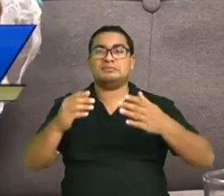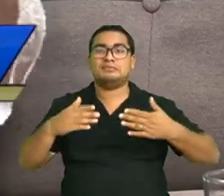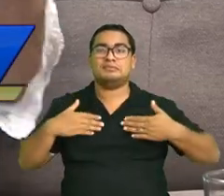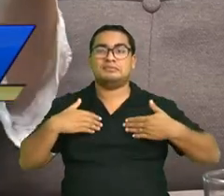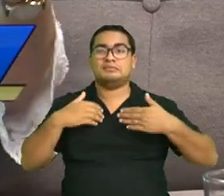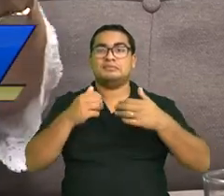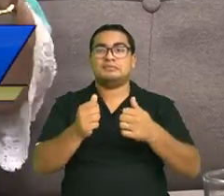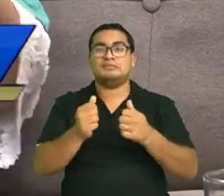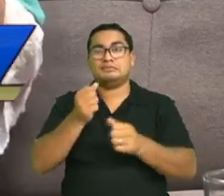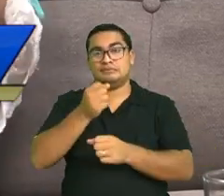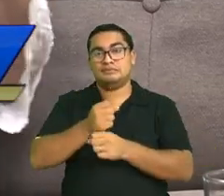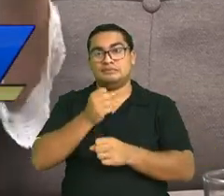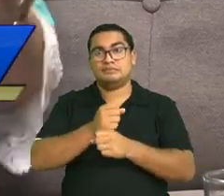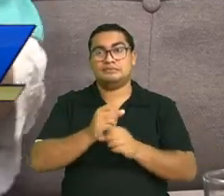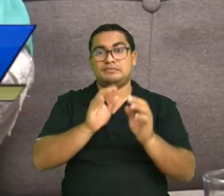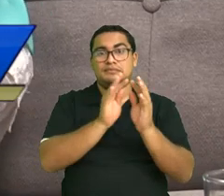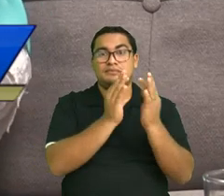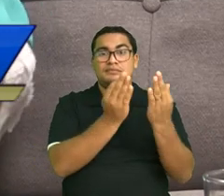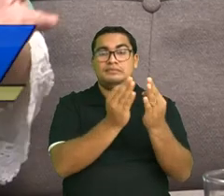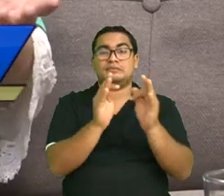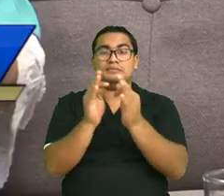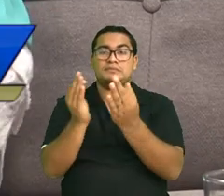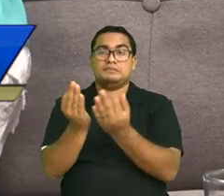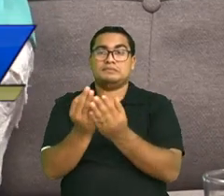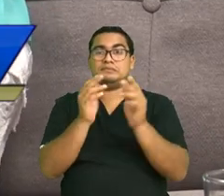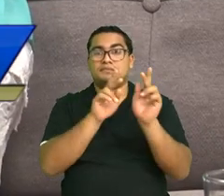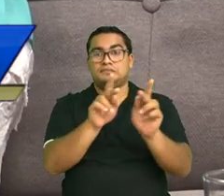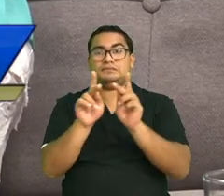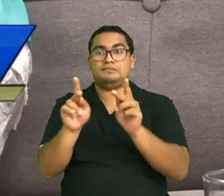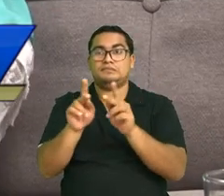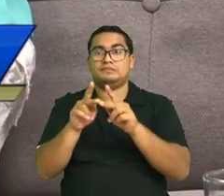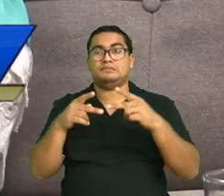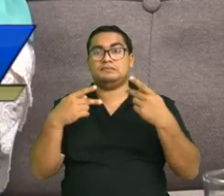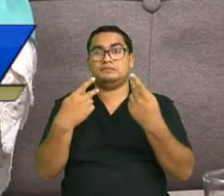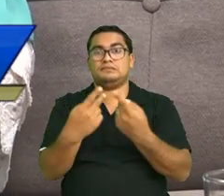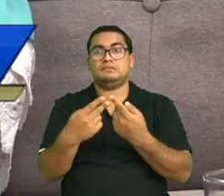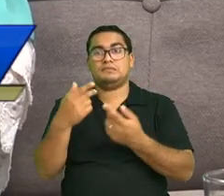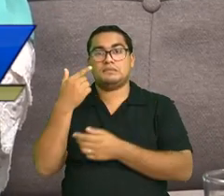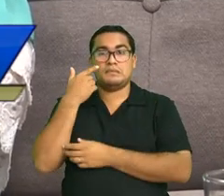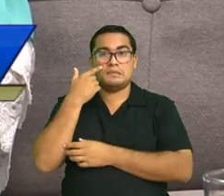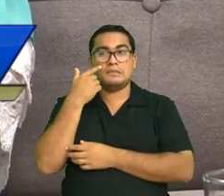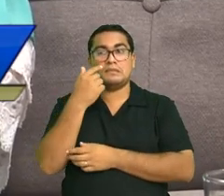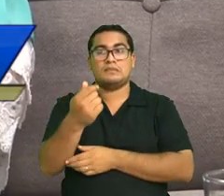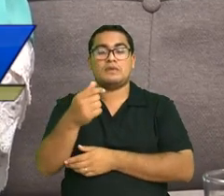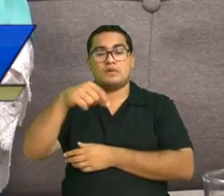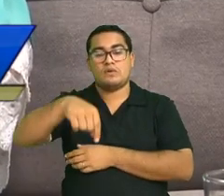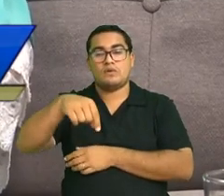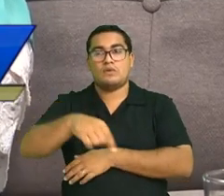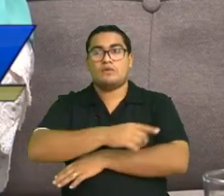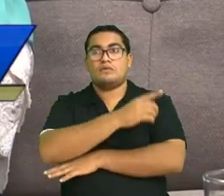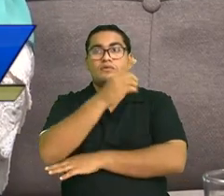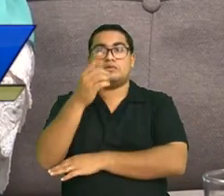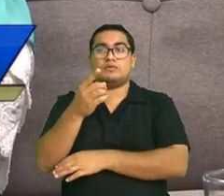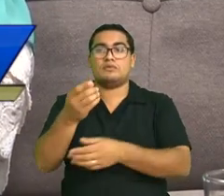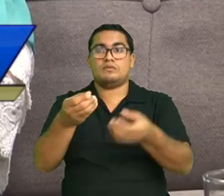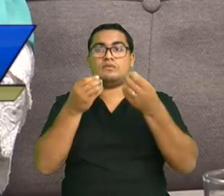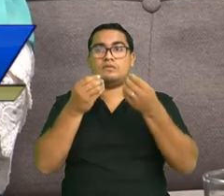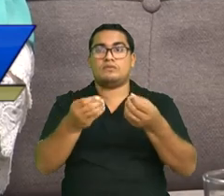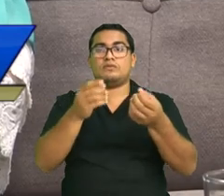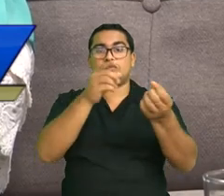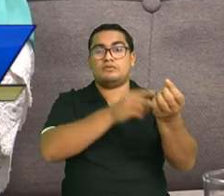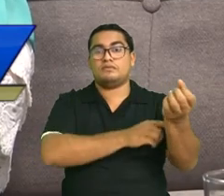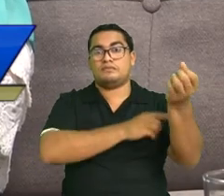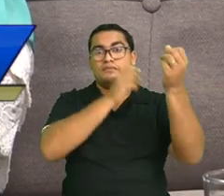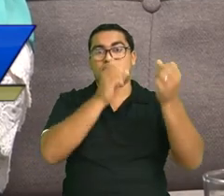el trabajo, por la familia, por la población, el reconocimiento que recibirán pues el día de hoy muchos hermanos